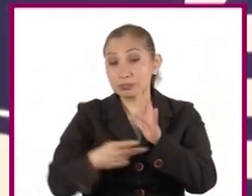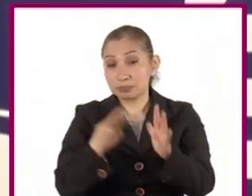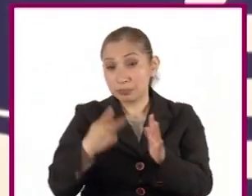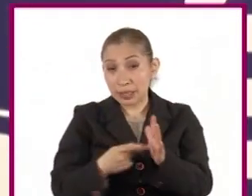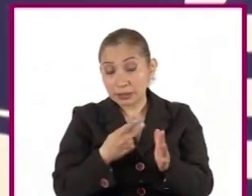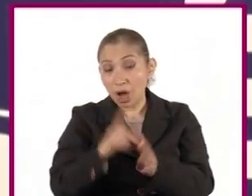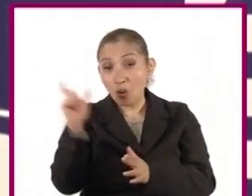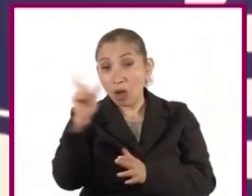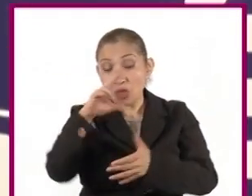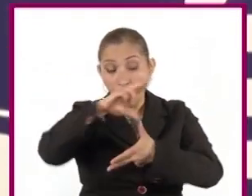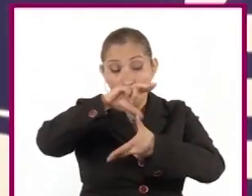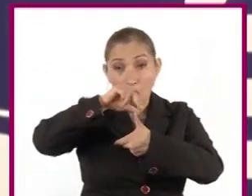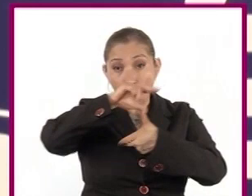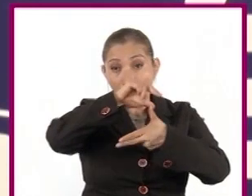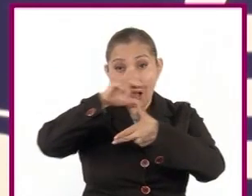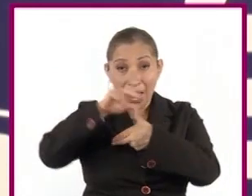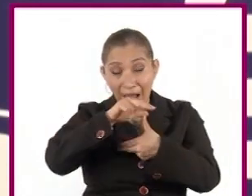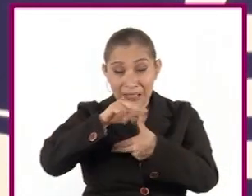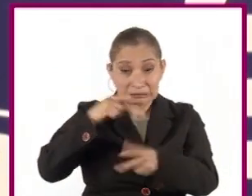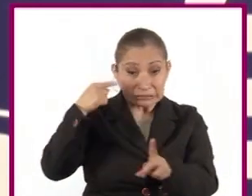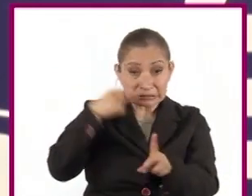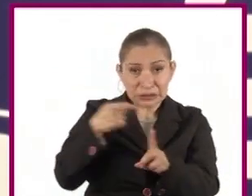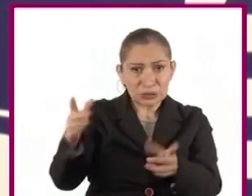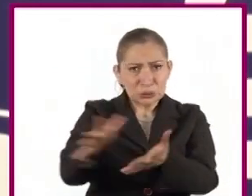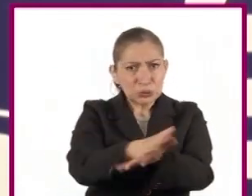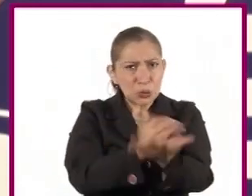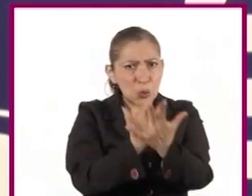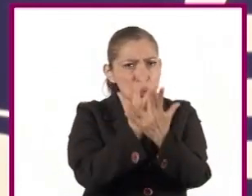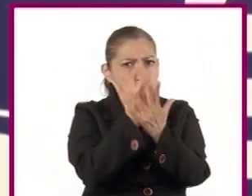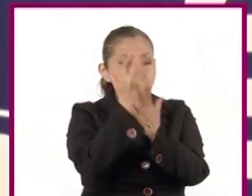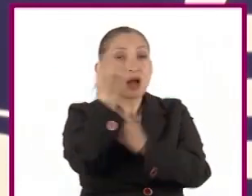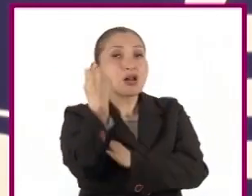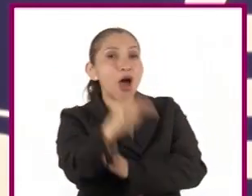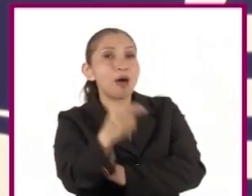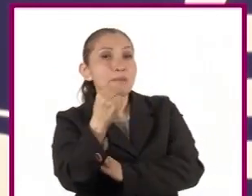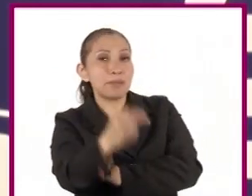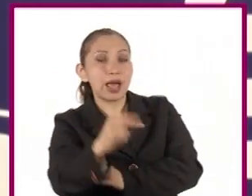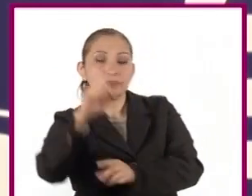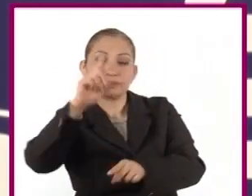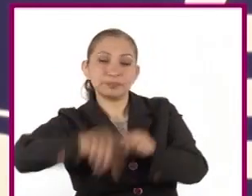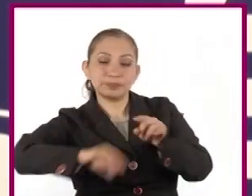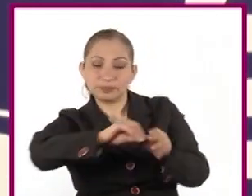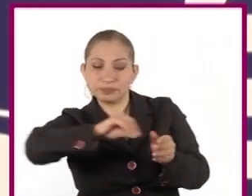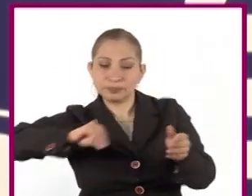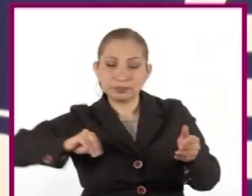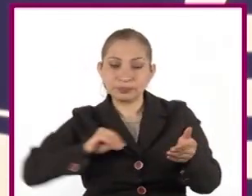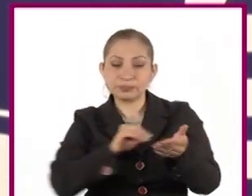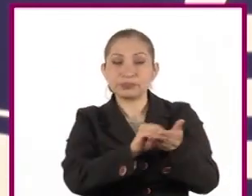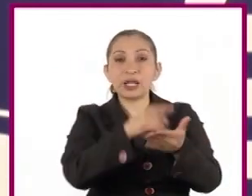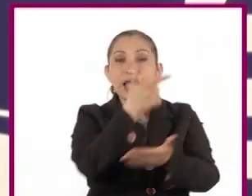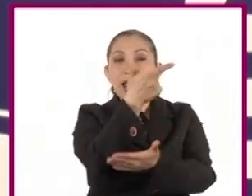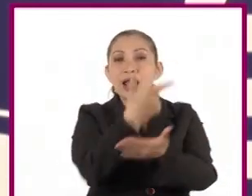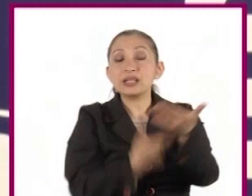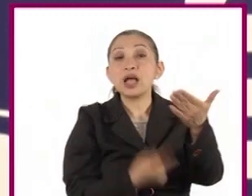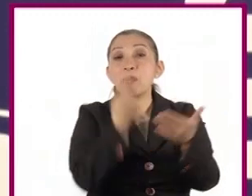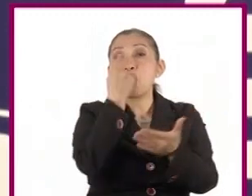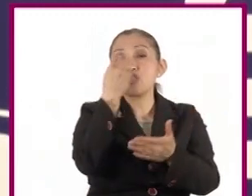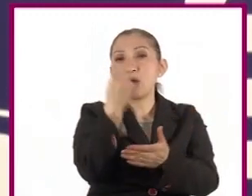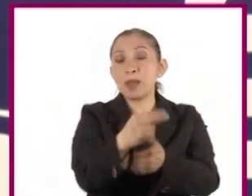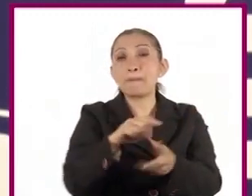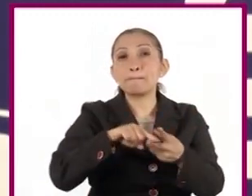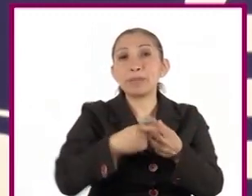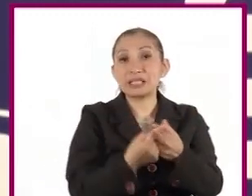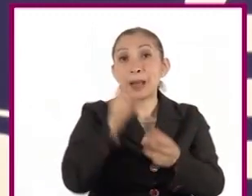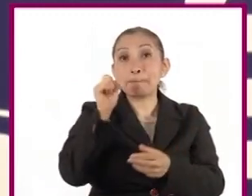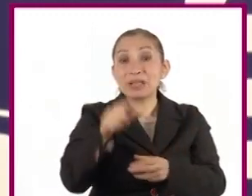ocasiones, cuando un huracán resulta especialmente destructivo, su nombre es retirado y sustituido en la lista por uno que empieza por